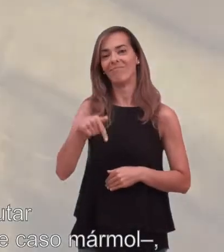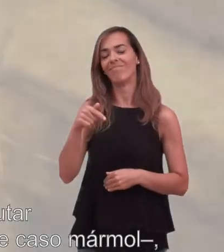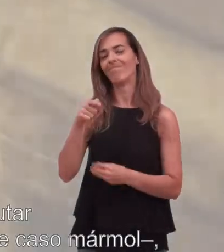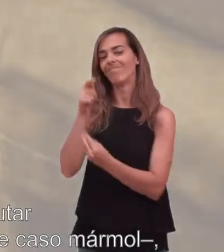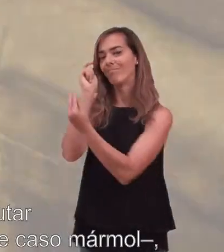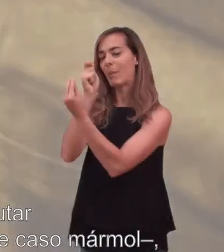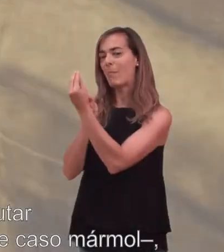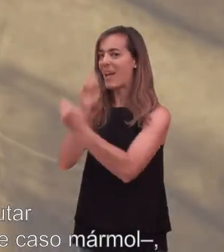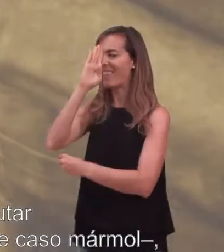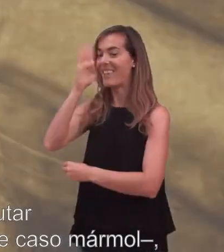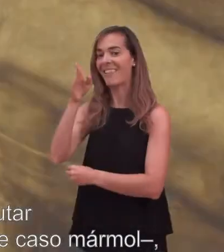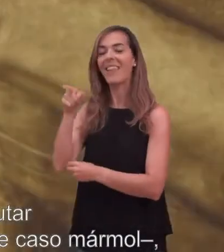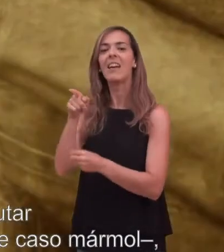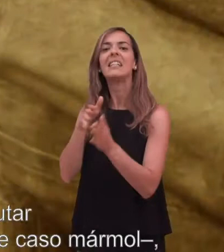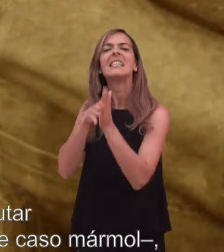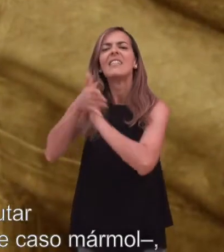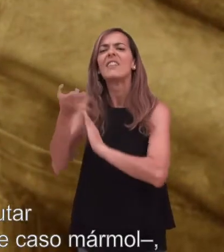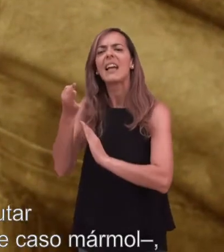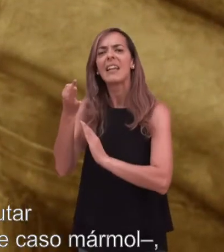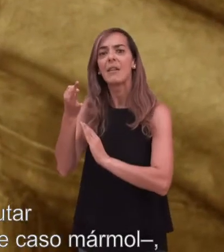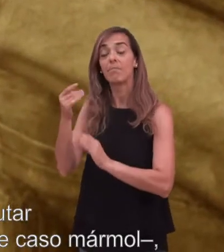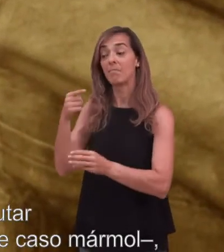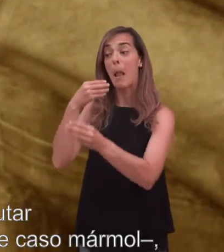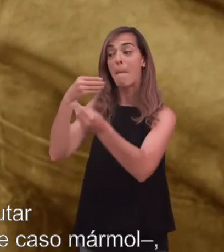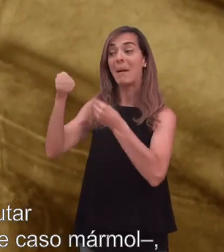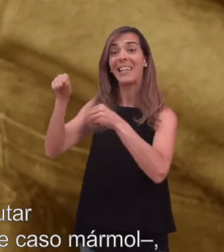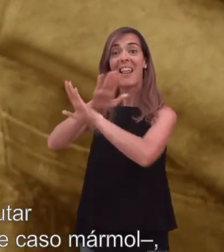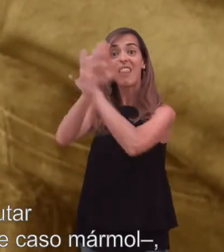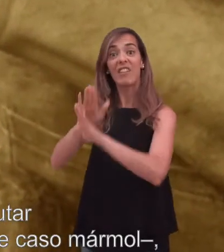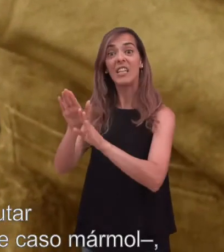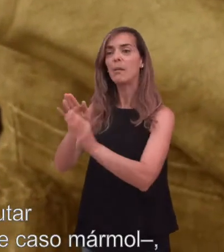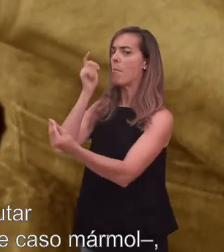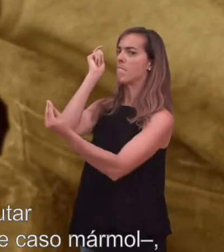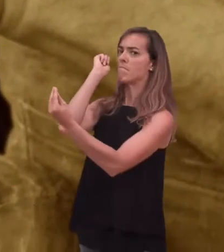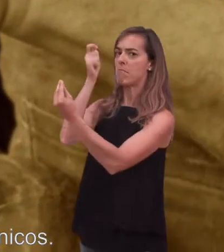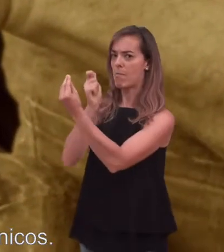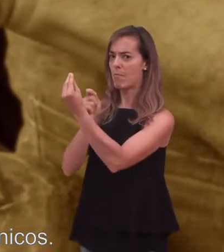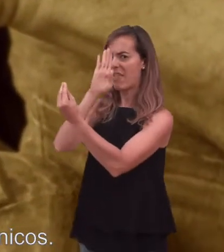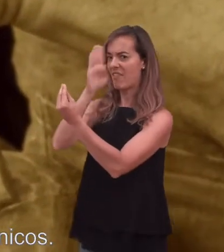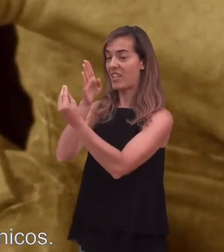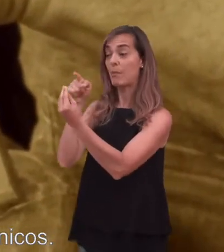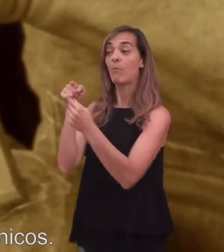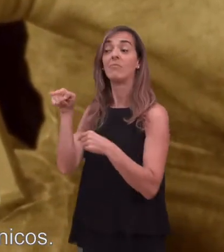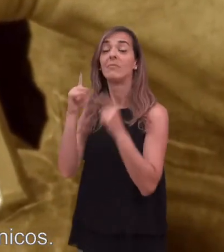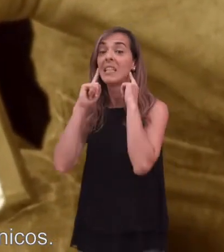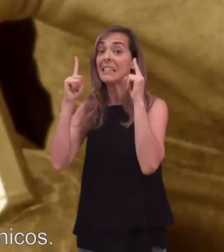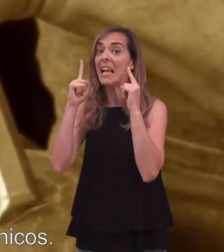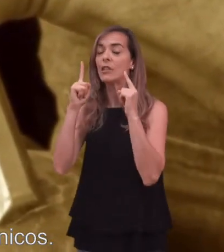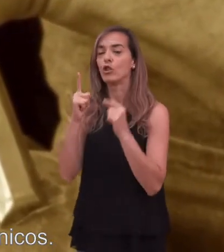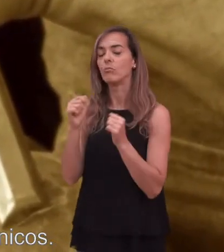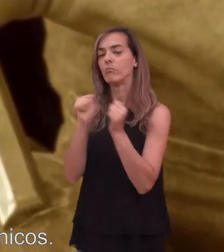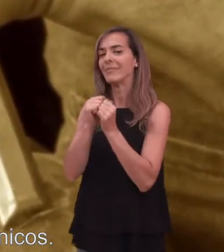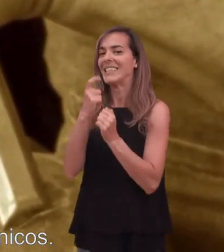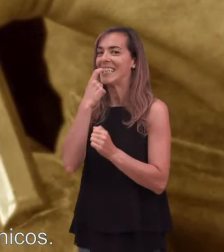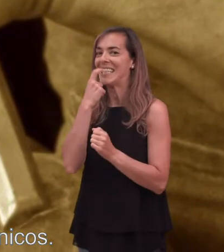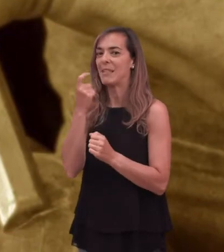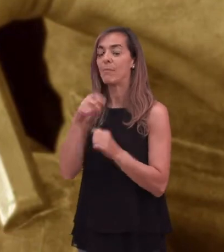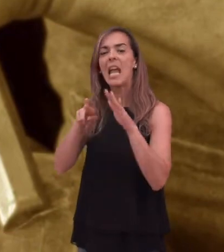en ejecutar la obra sobre el material definitivo, en este caso mármol, sin el auxilio de recursos